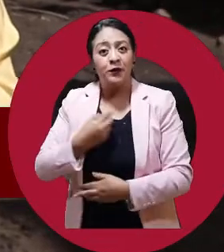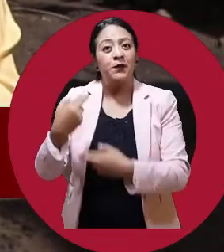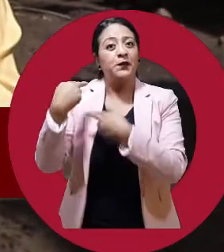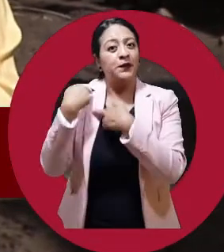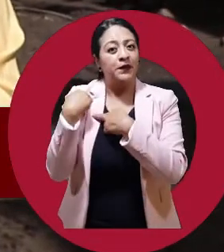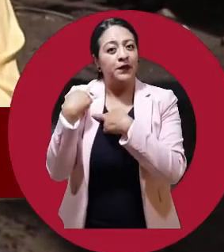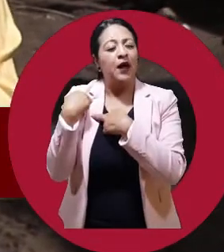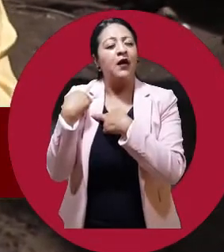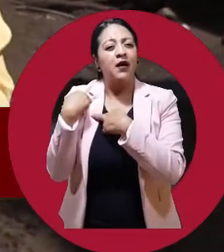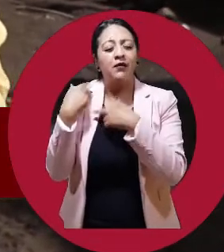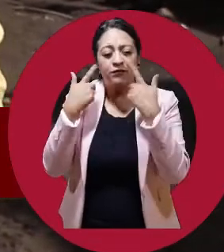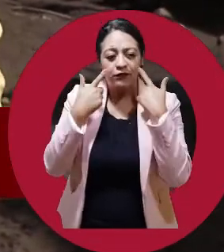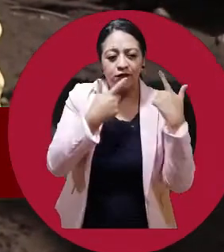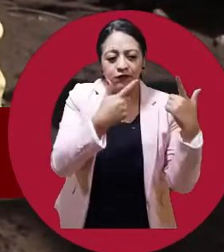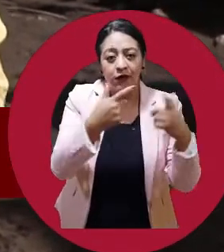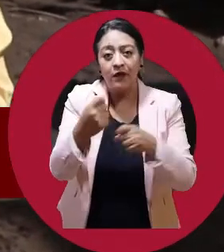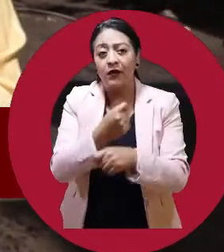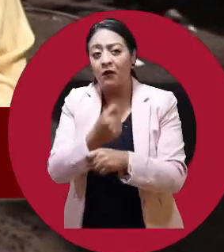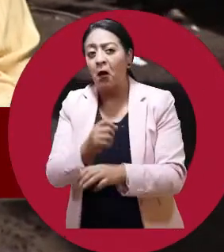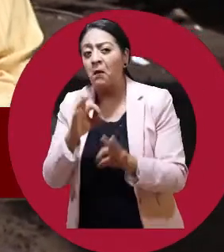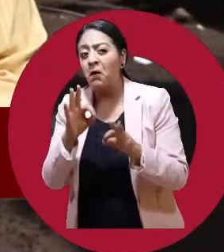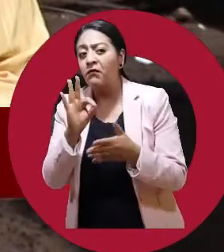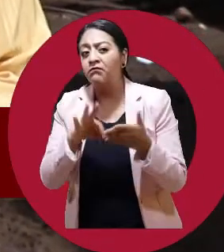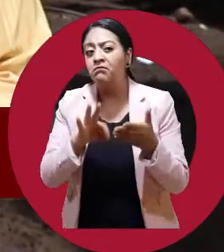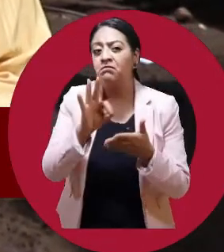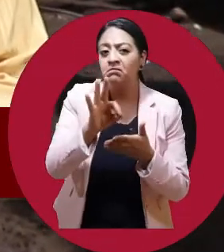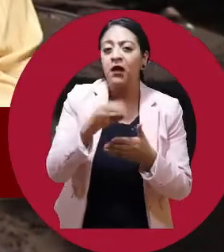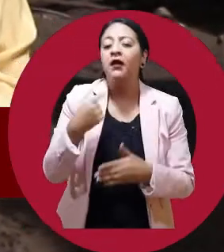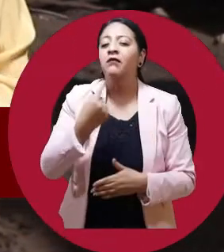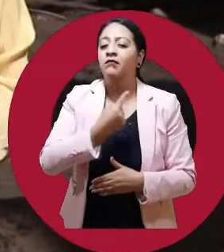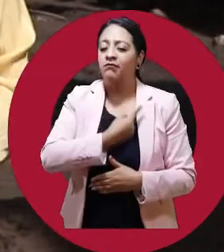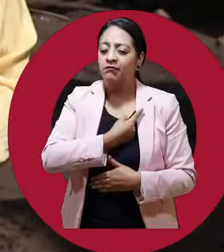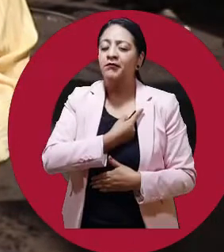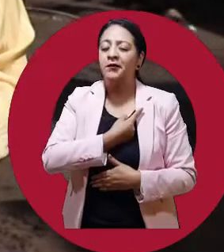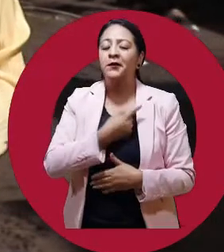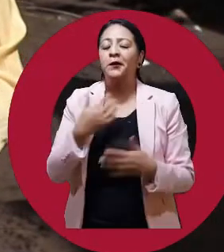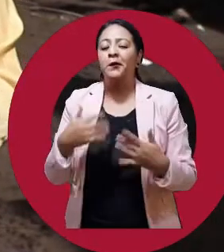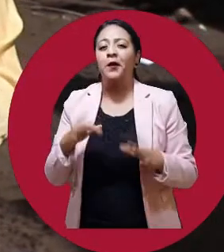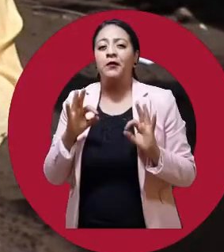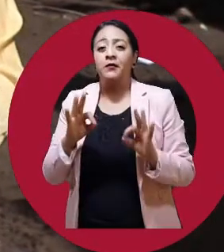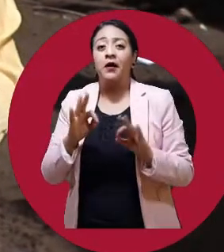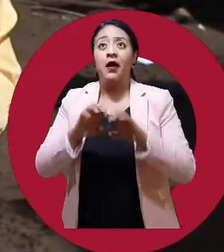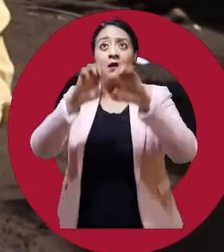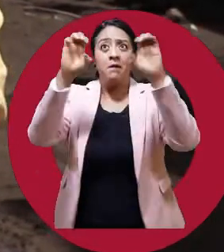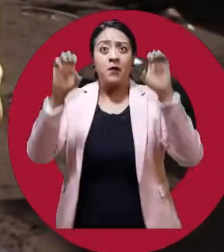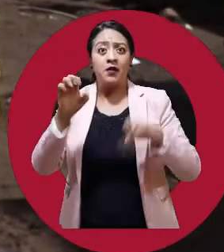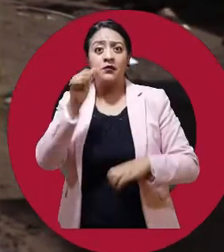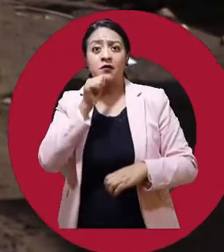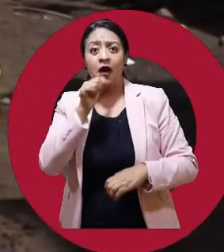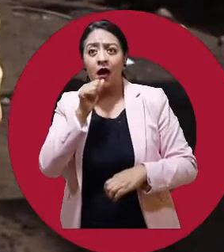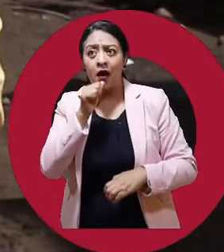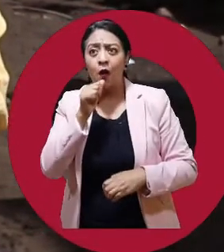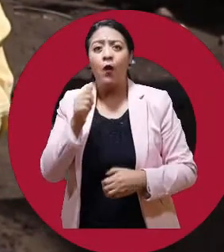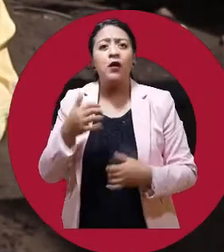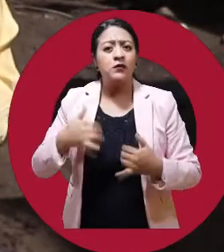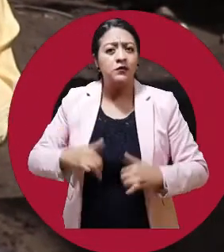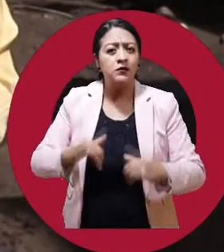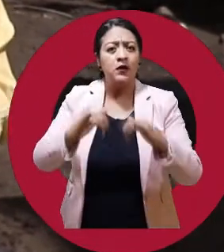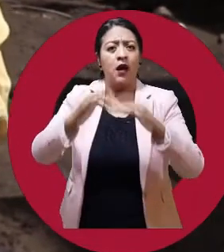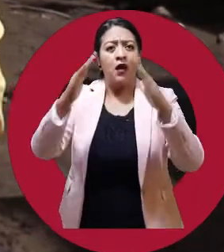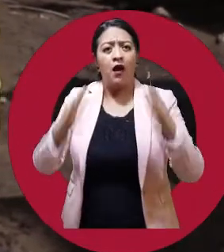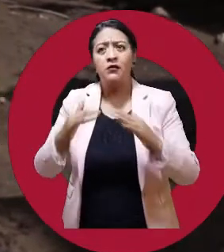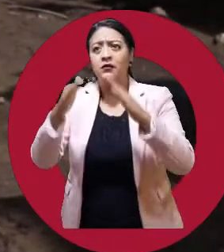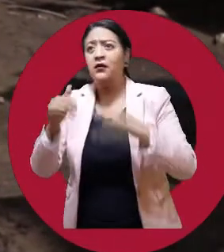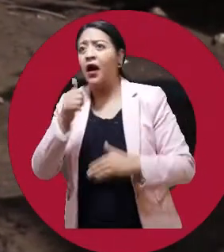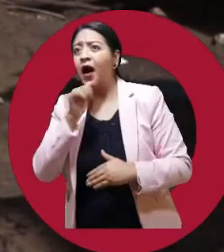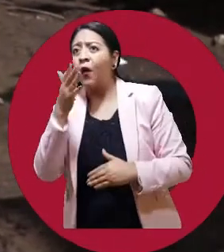realice normalmente, verificando asimismo que Mapao siempre esté presente,